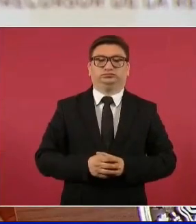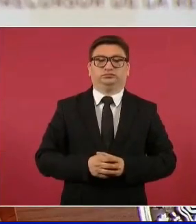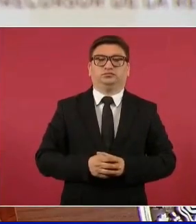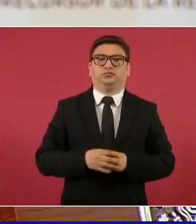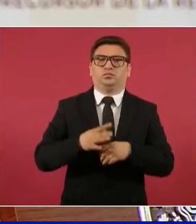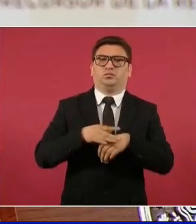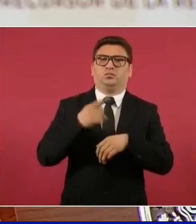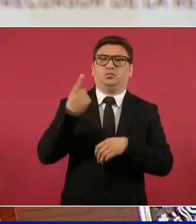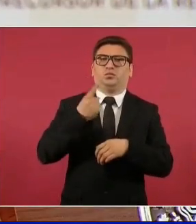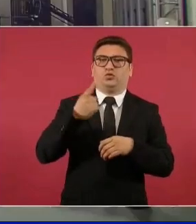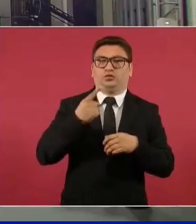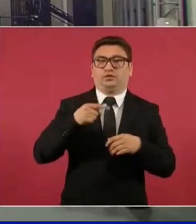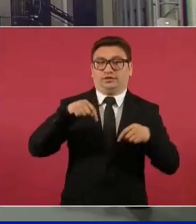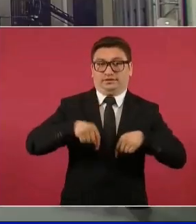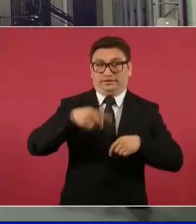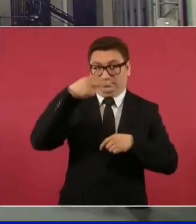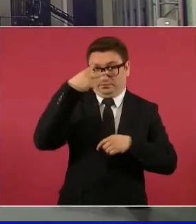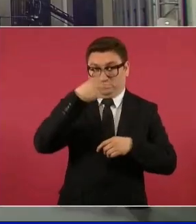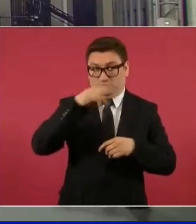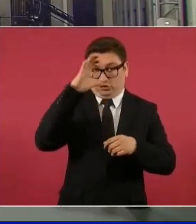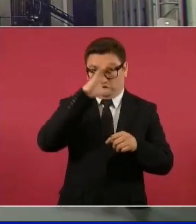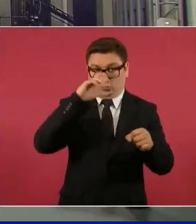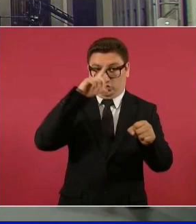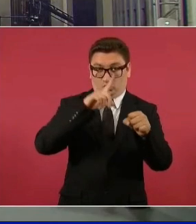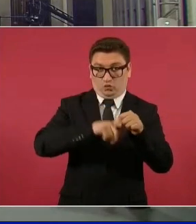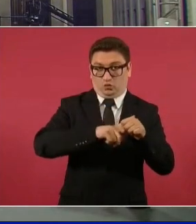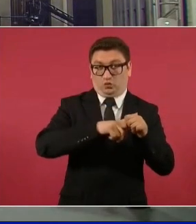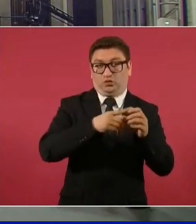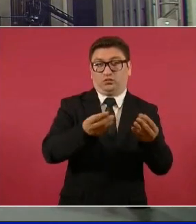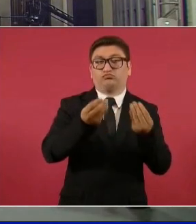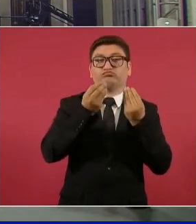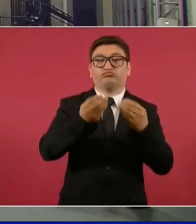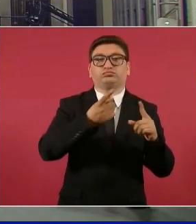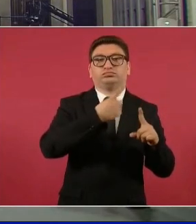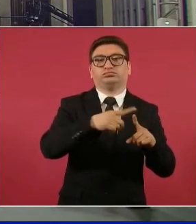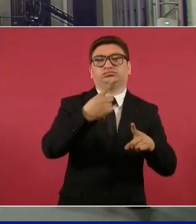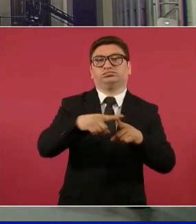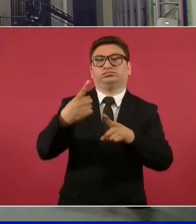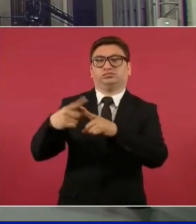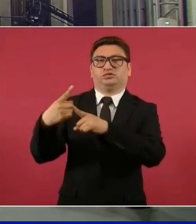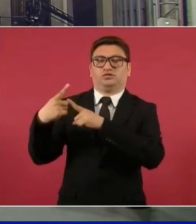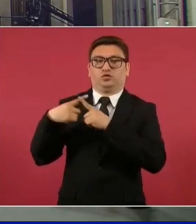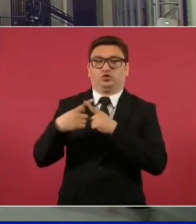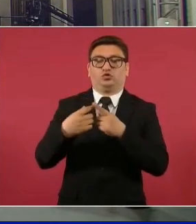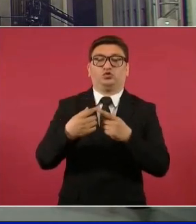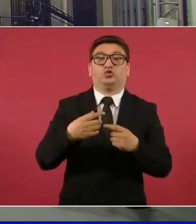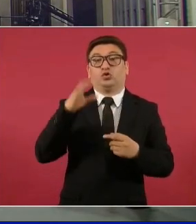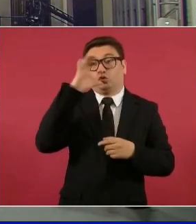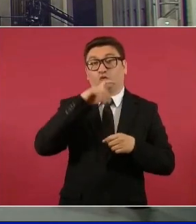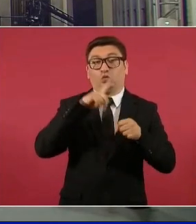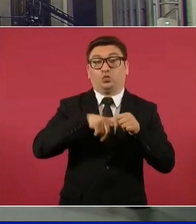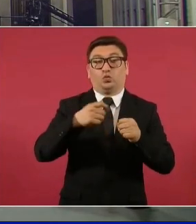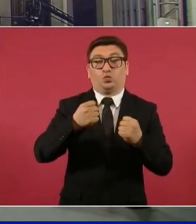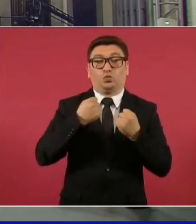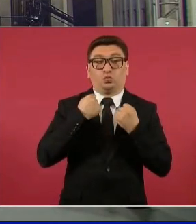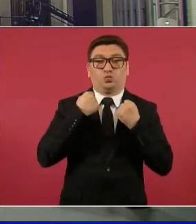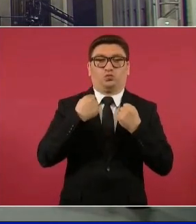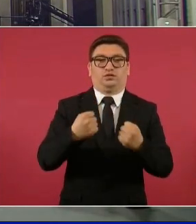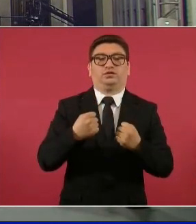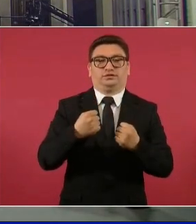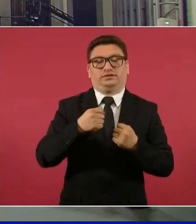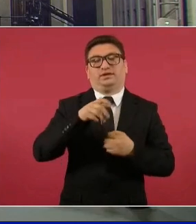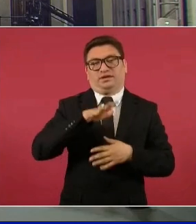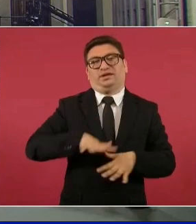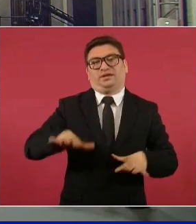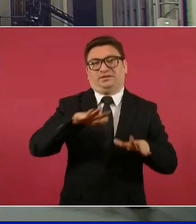porque es pluricultural nuestro país, es un mosaico cultural. Es tan fuerte que